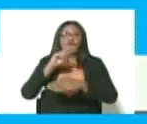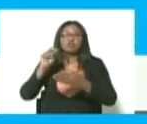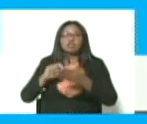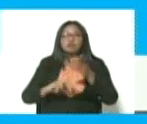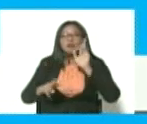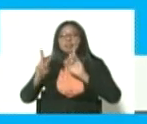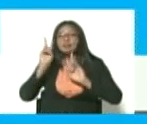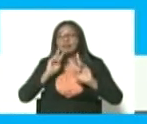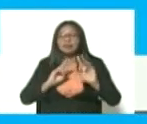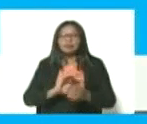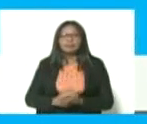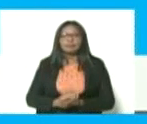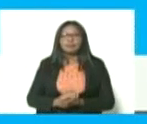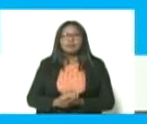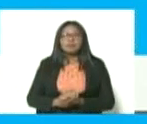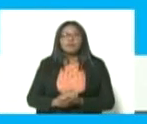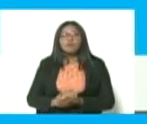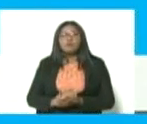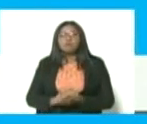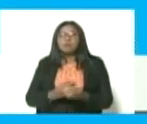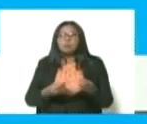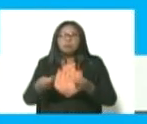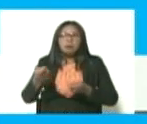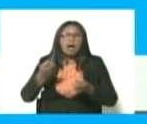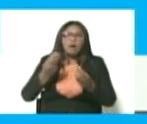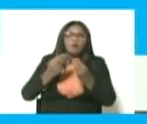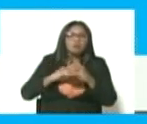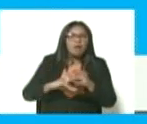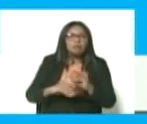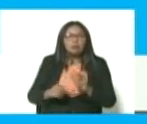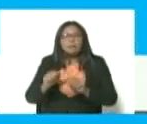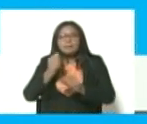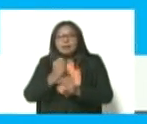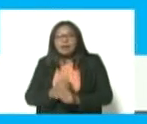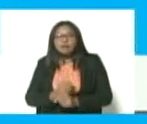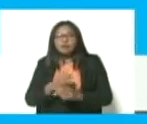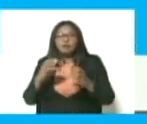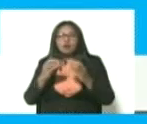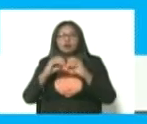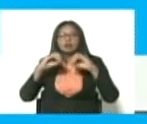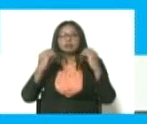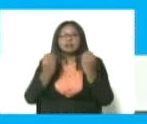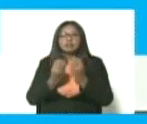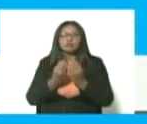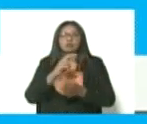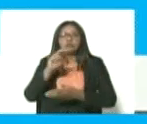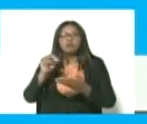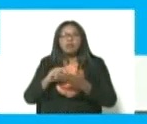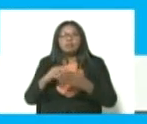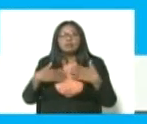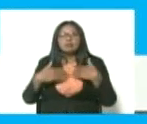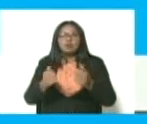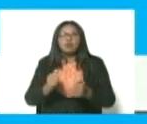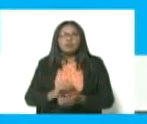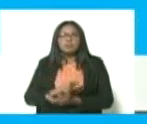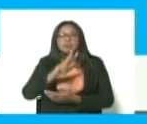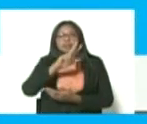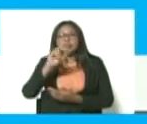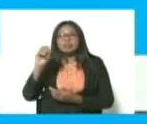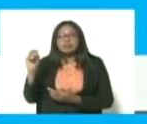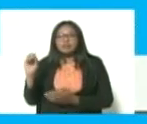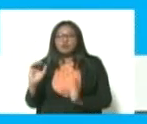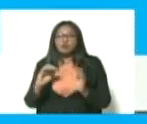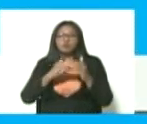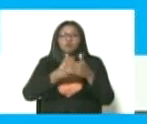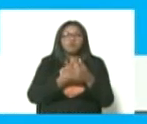Estamos negociando con la Organización Panamericana de la Salud la liberación de 300 millones de dólares del oro secuestrado